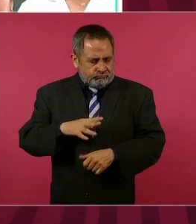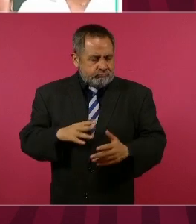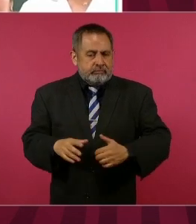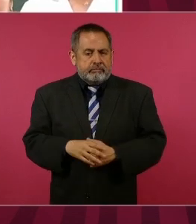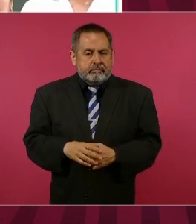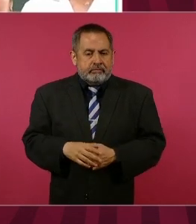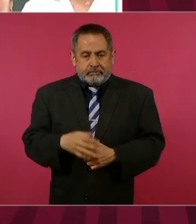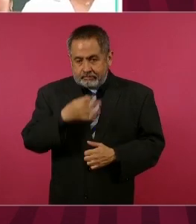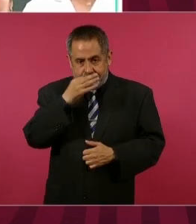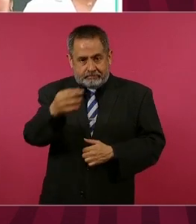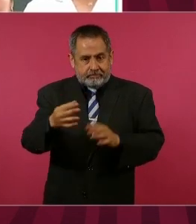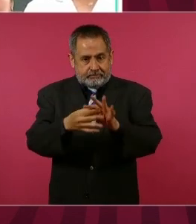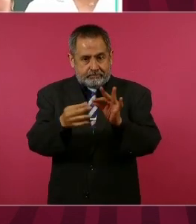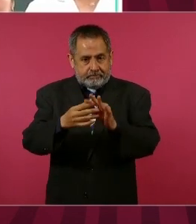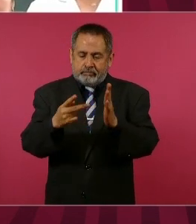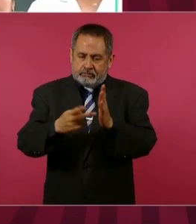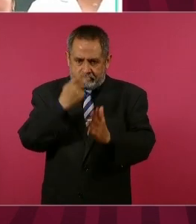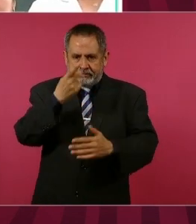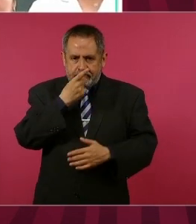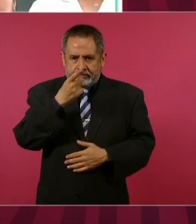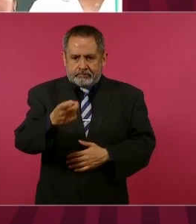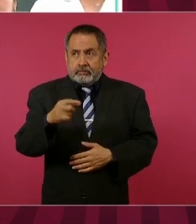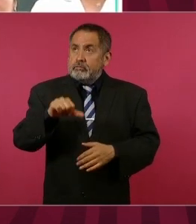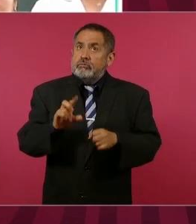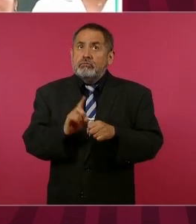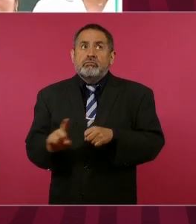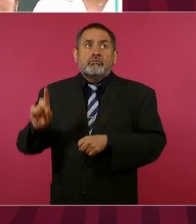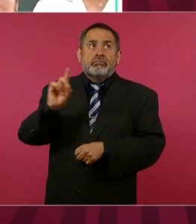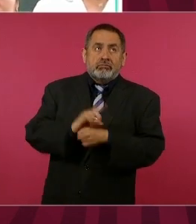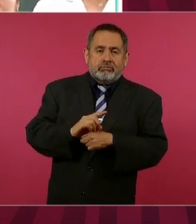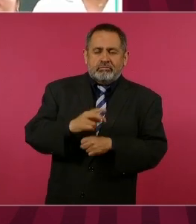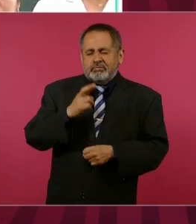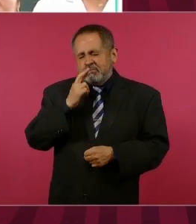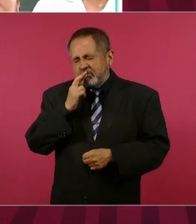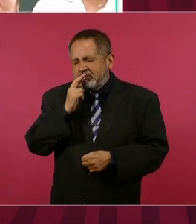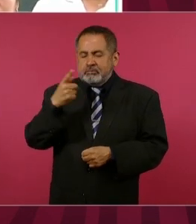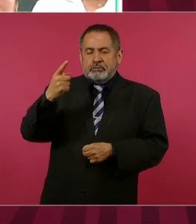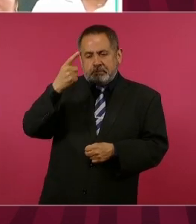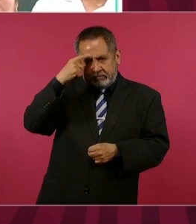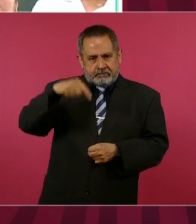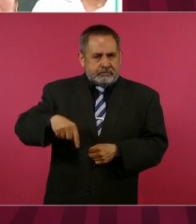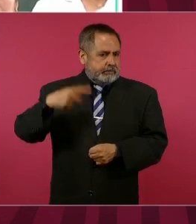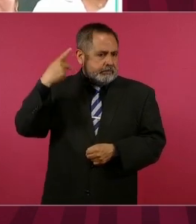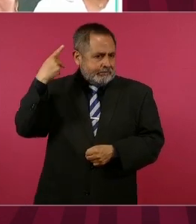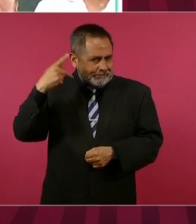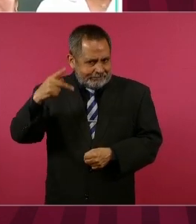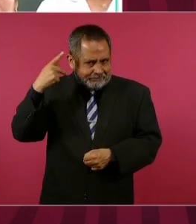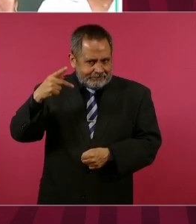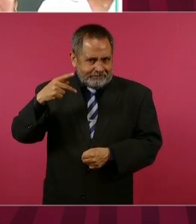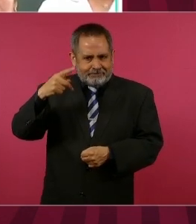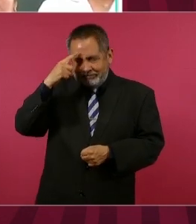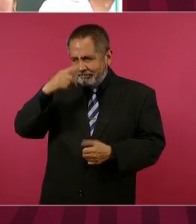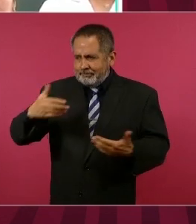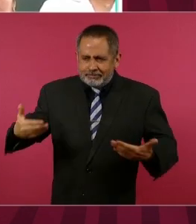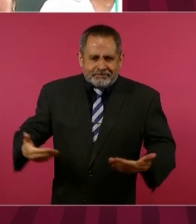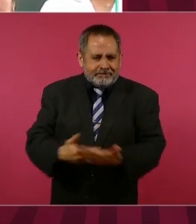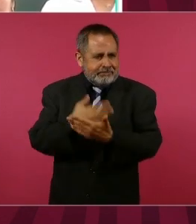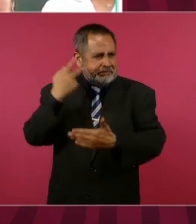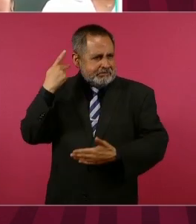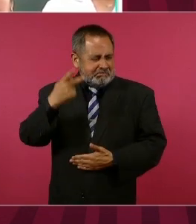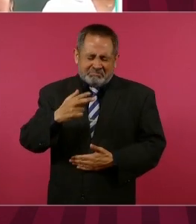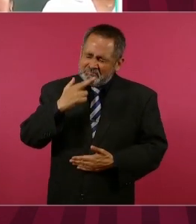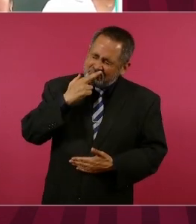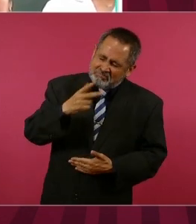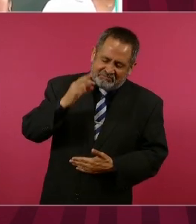quiero reiterar que es un gran día para México y, por supuesto, para Puebla, para las poblanas y los